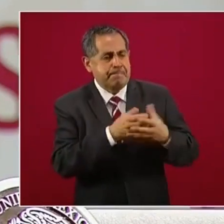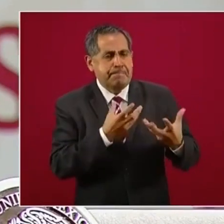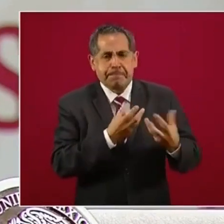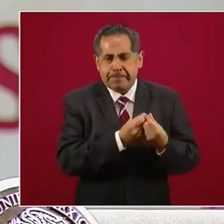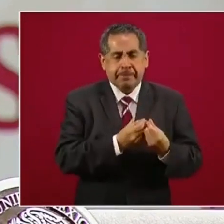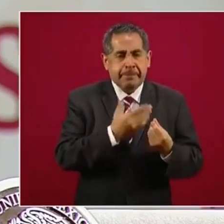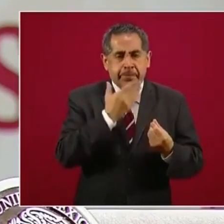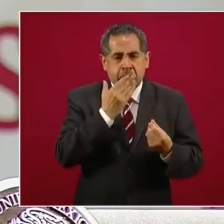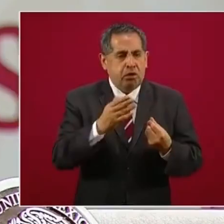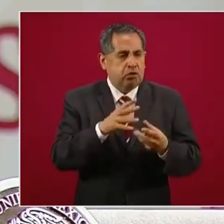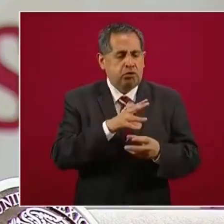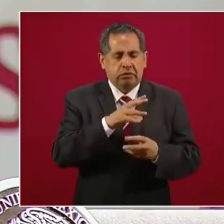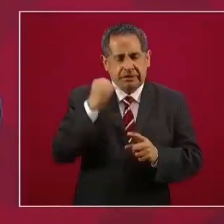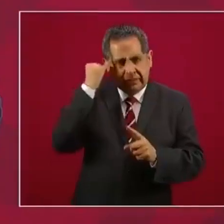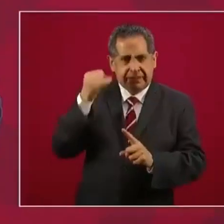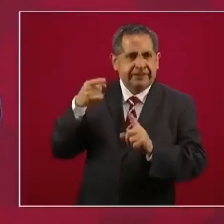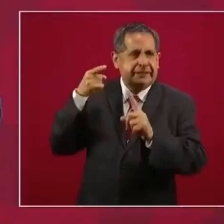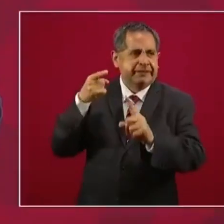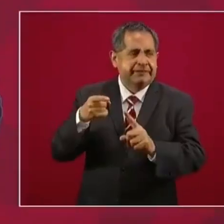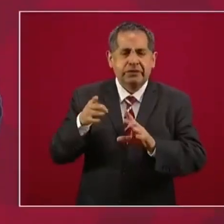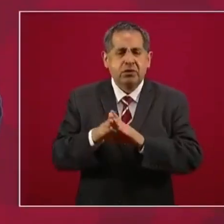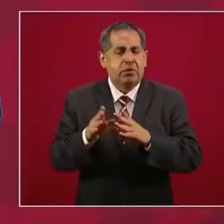completa intención de